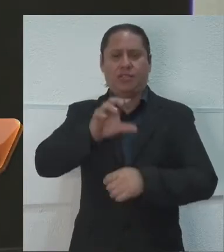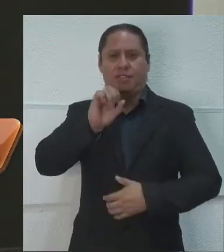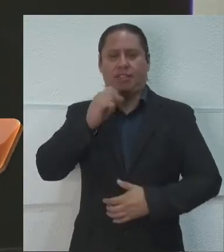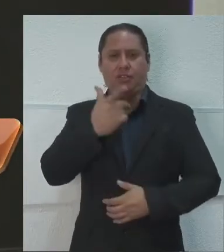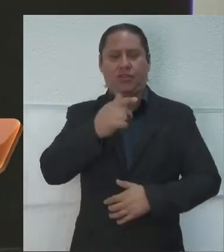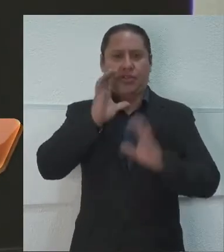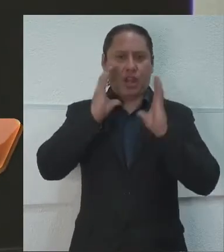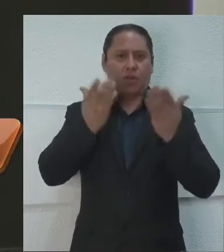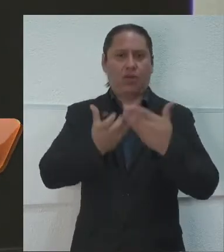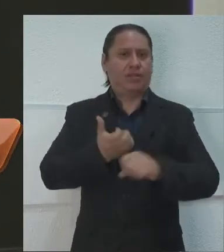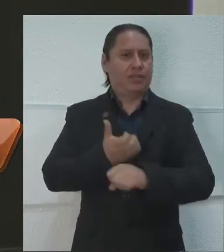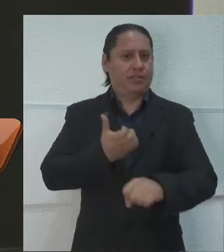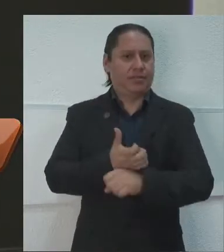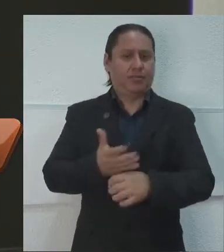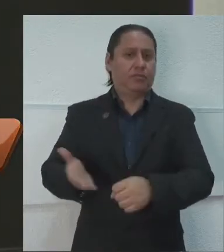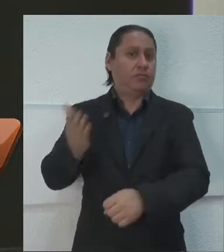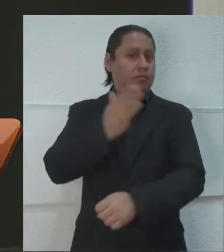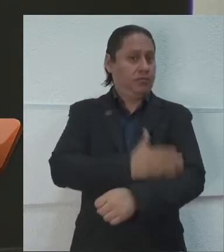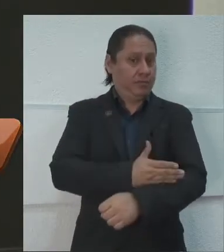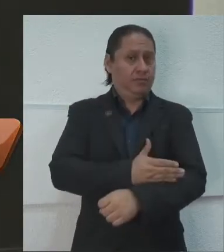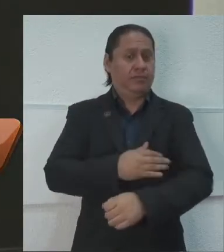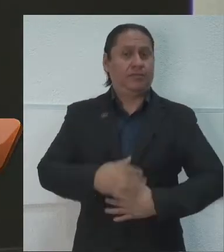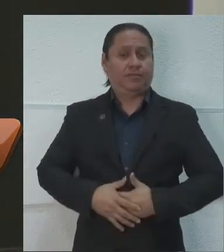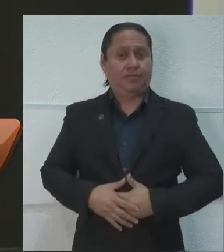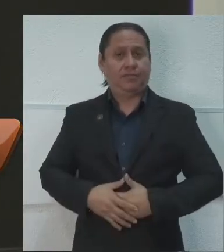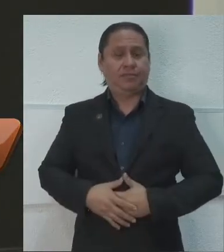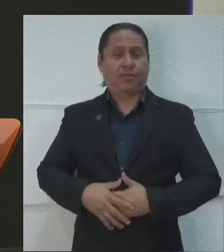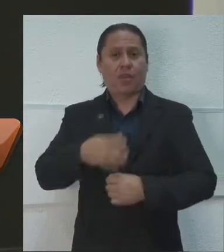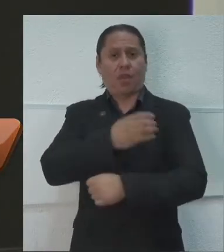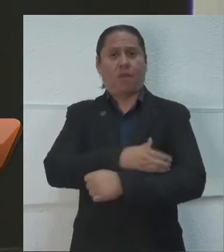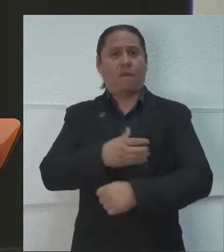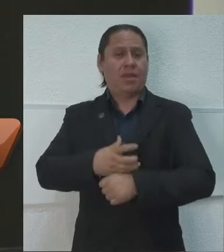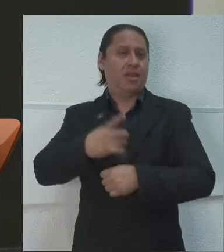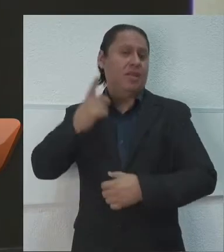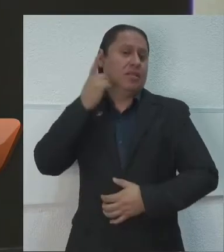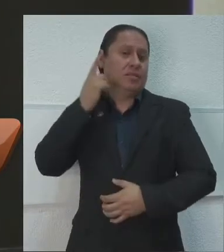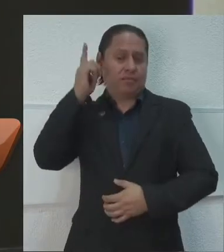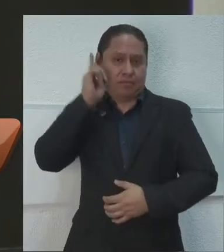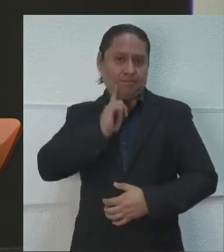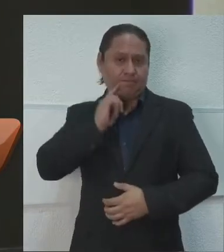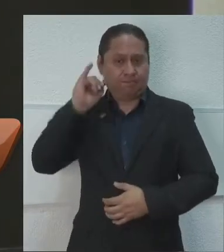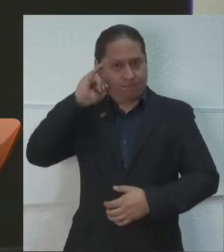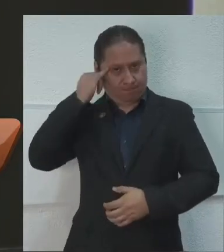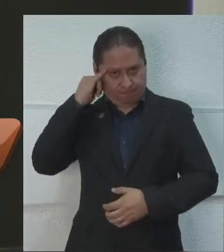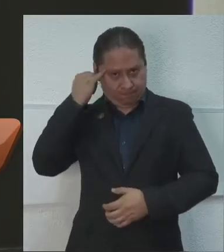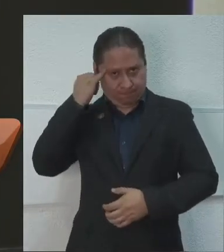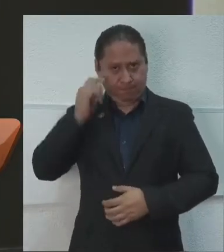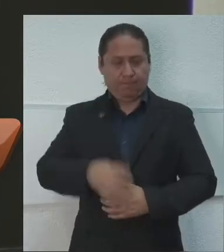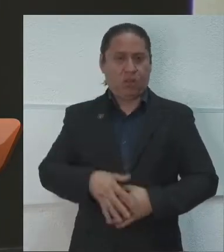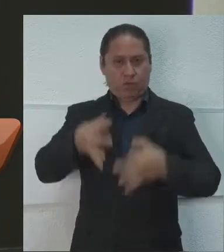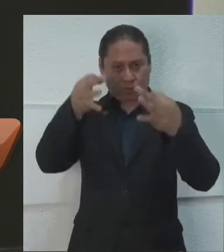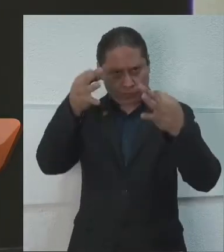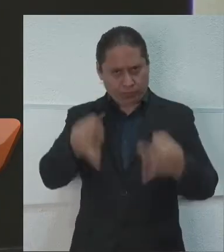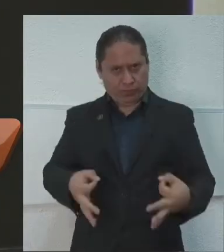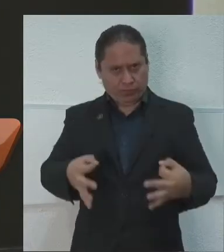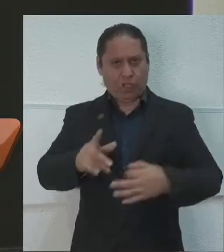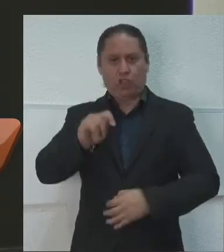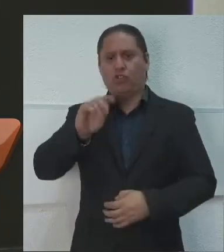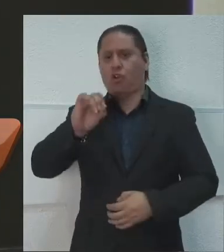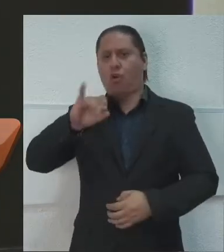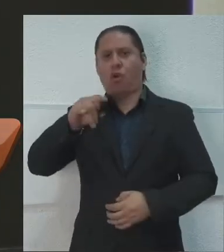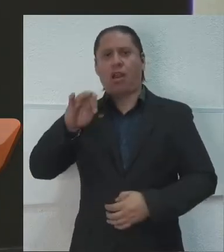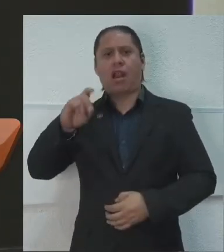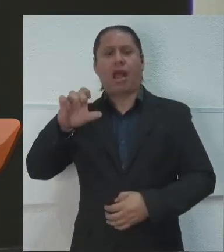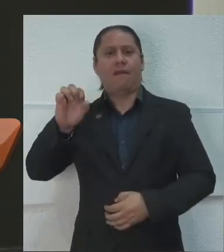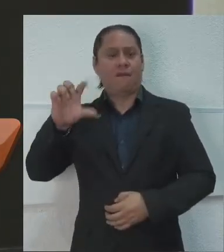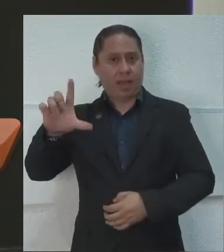legislatura. En días pasados, mi compañera diputada indígena originaria del pueblo de Tojolabal, tuvo